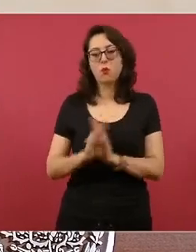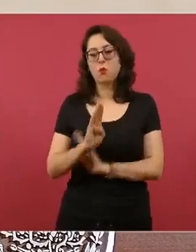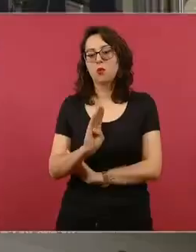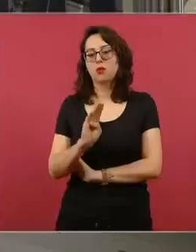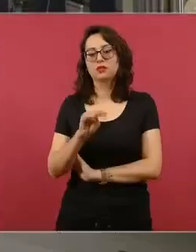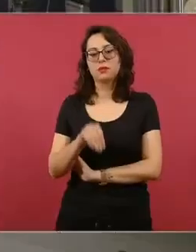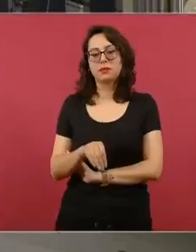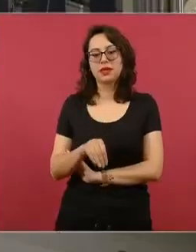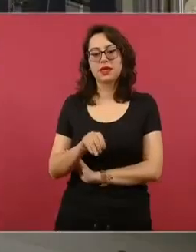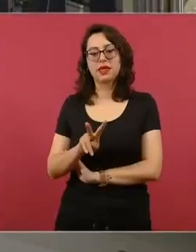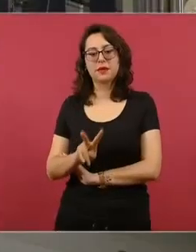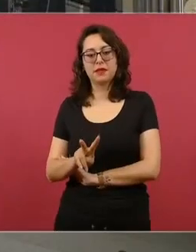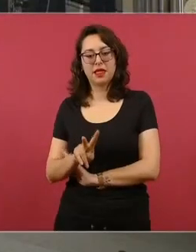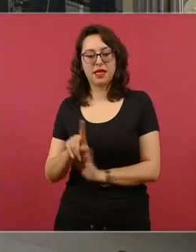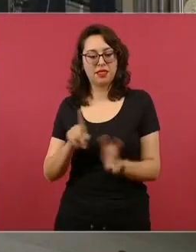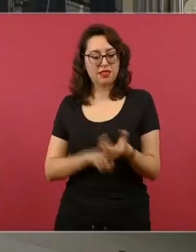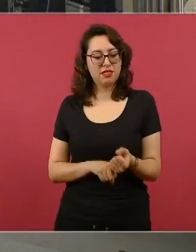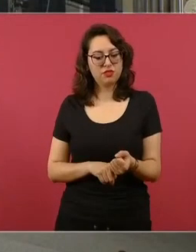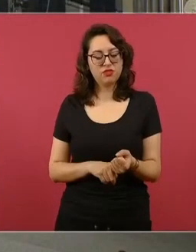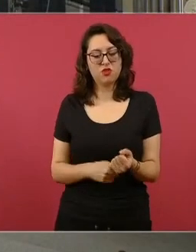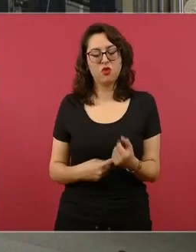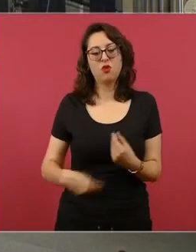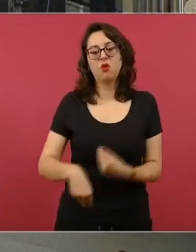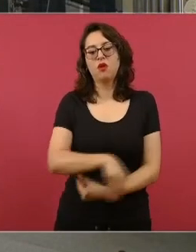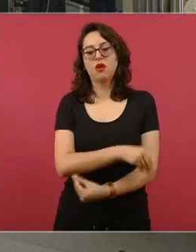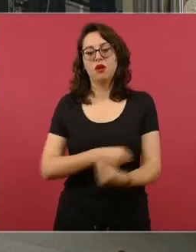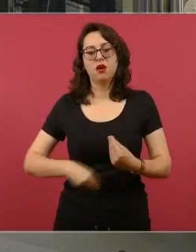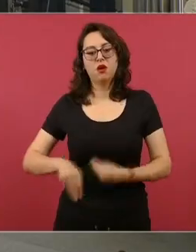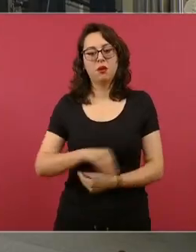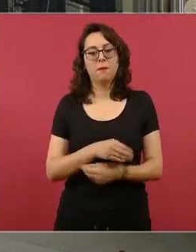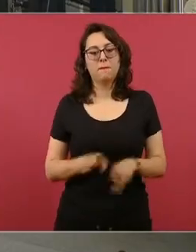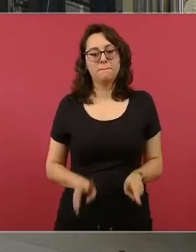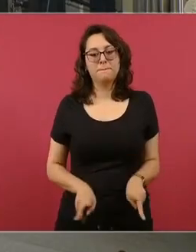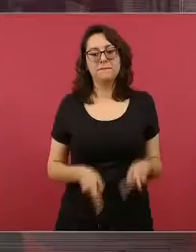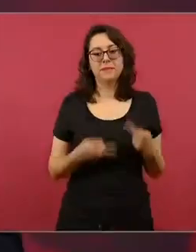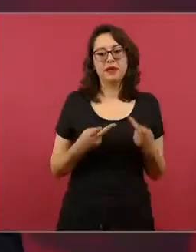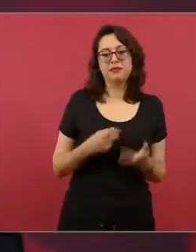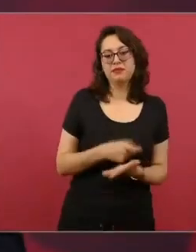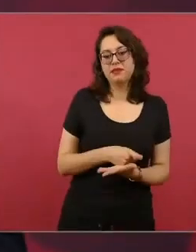vendían grandes empresas y no pagaban, compraban